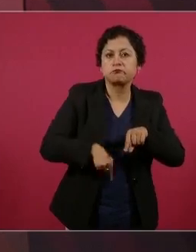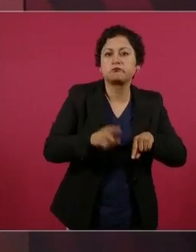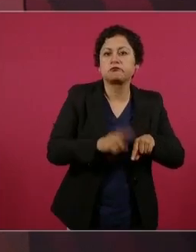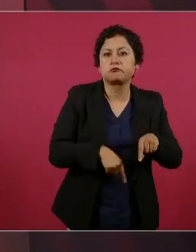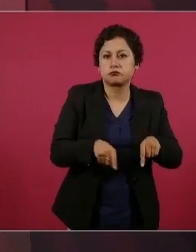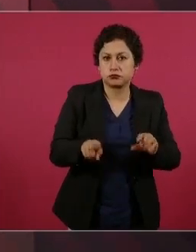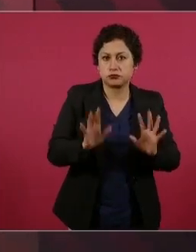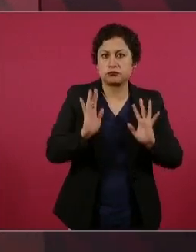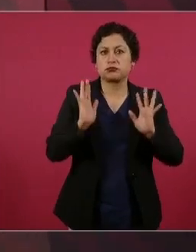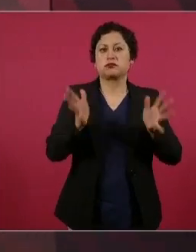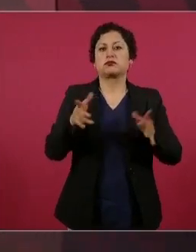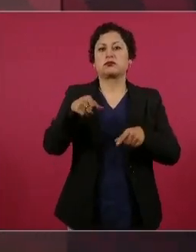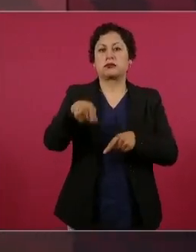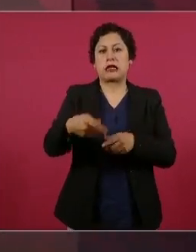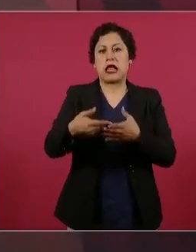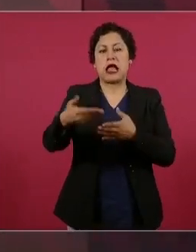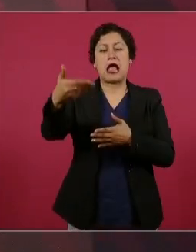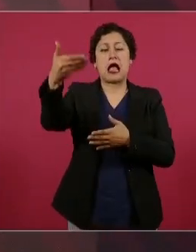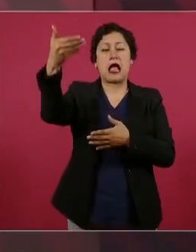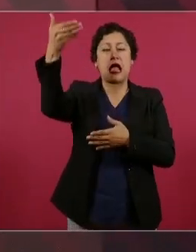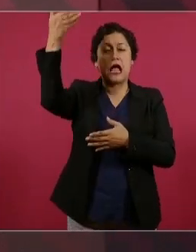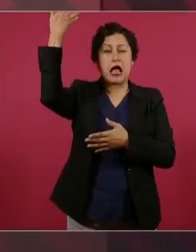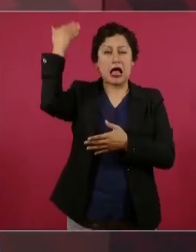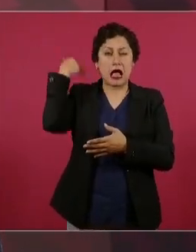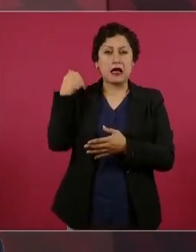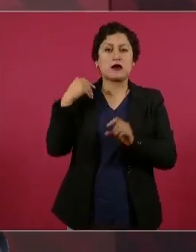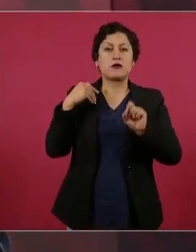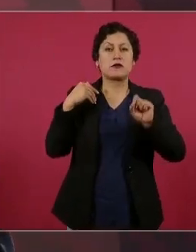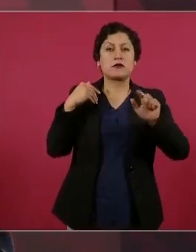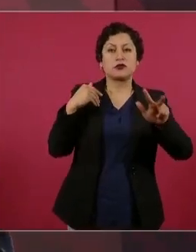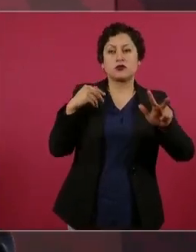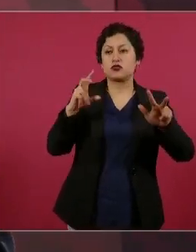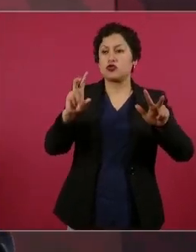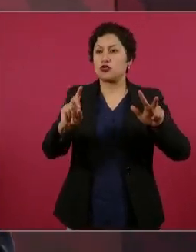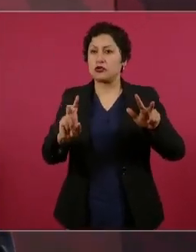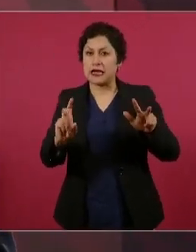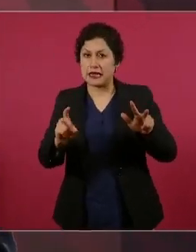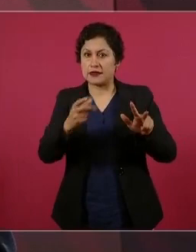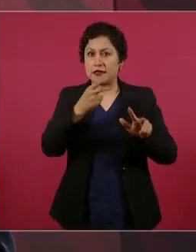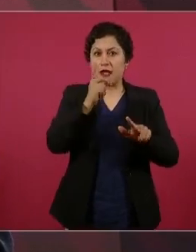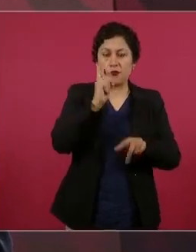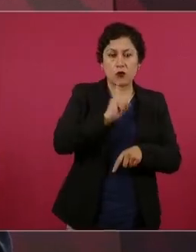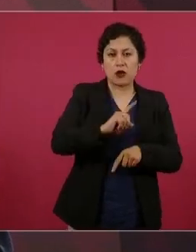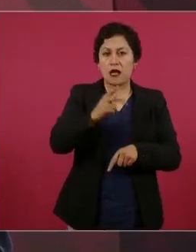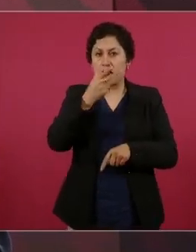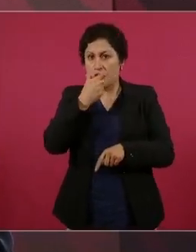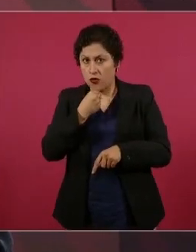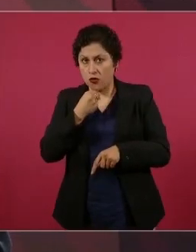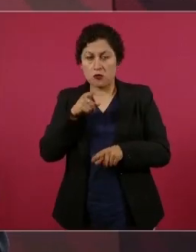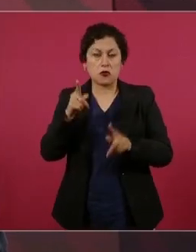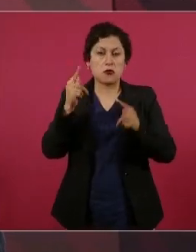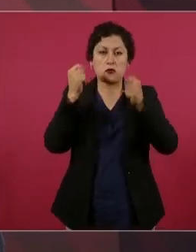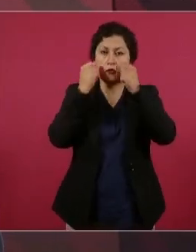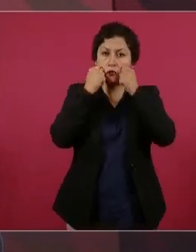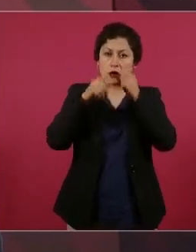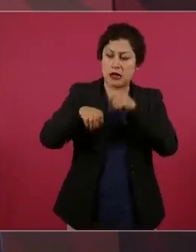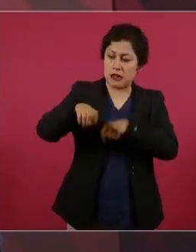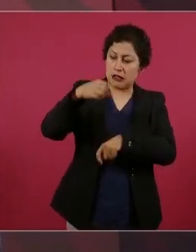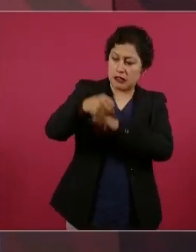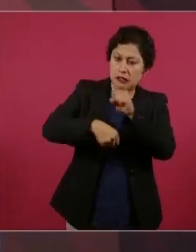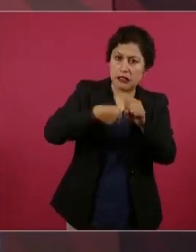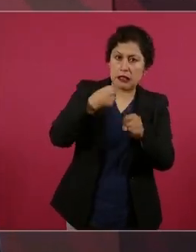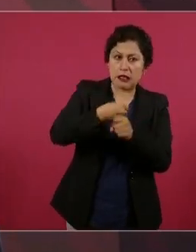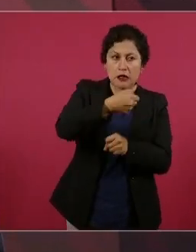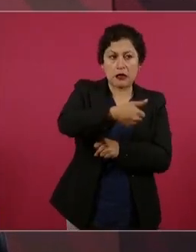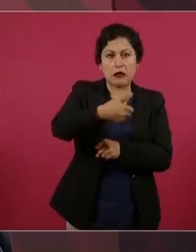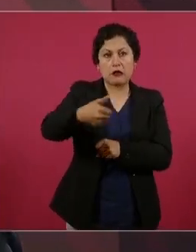quedar como era antes, 28 y 30, independientemente de la edad que tenga la